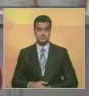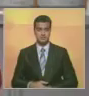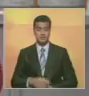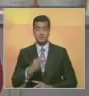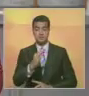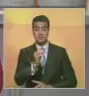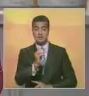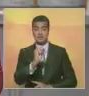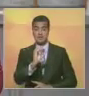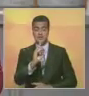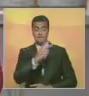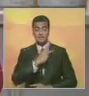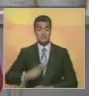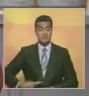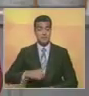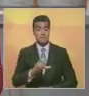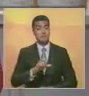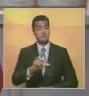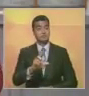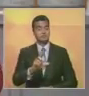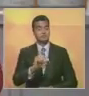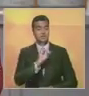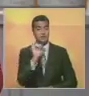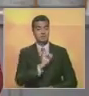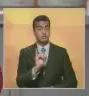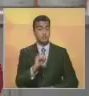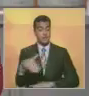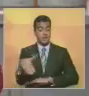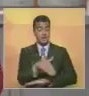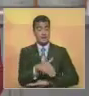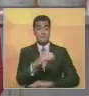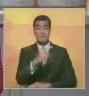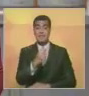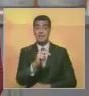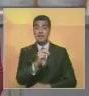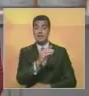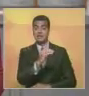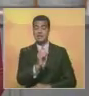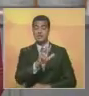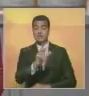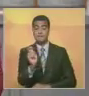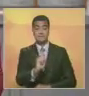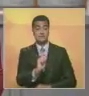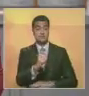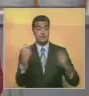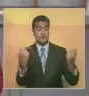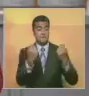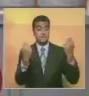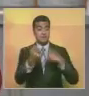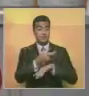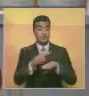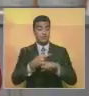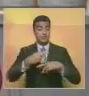Francisco Arias Cárdenas, vicepresidente del PSV en el Zulia, desde el municipio de La Cañada de Urdaneta, expresó que en estos 3 meses de campaña el